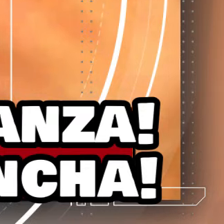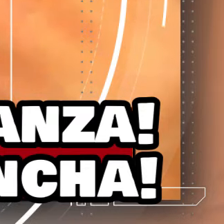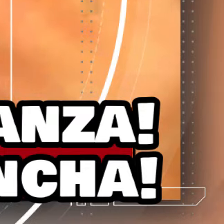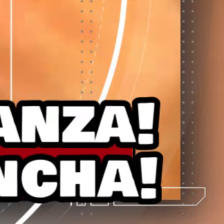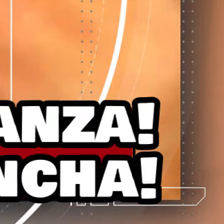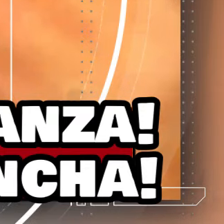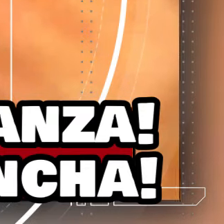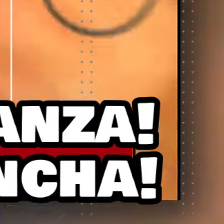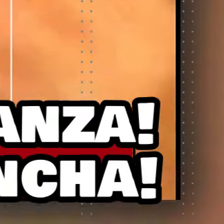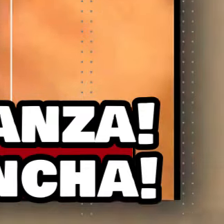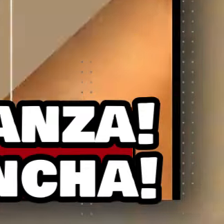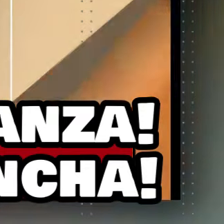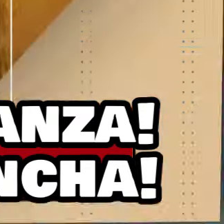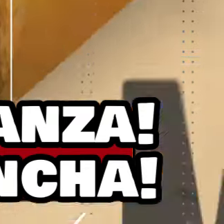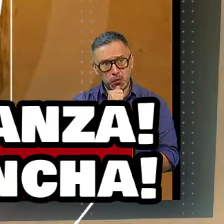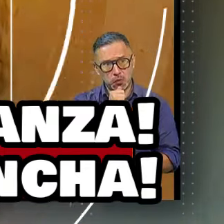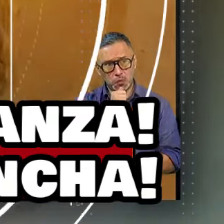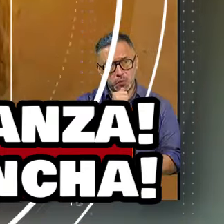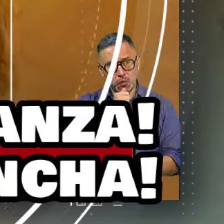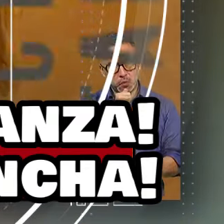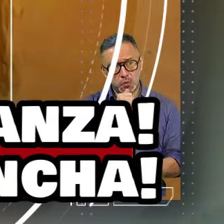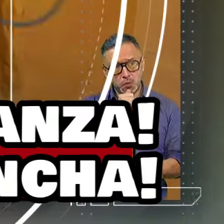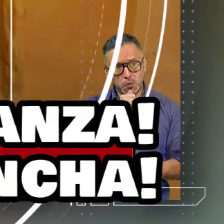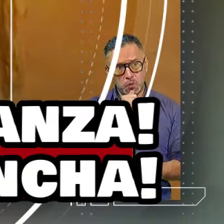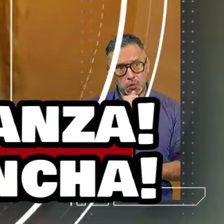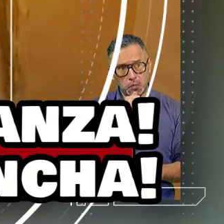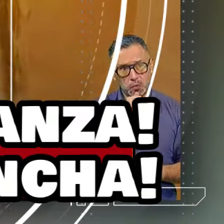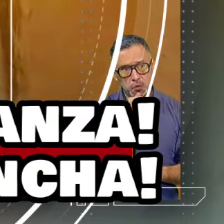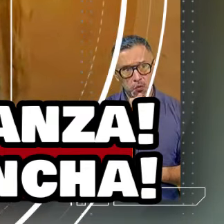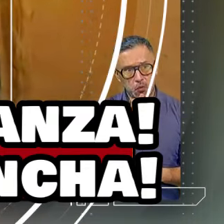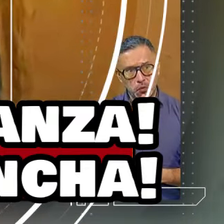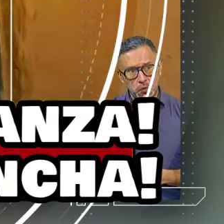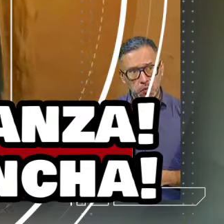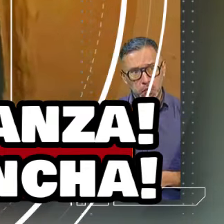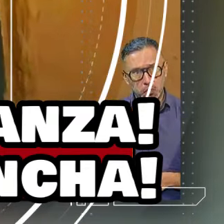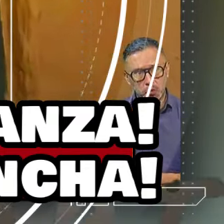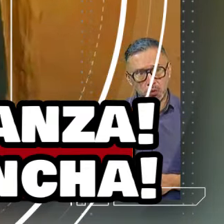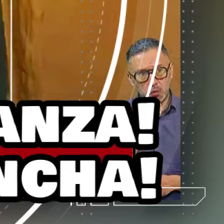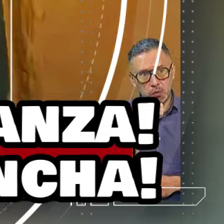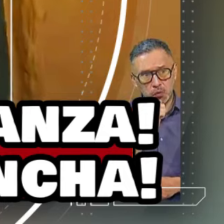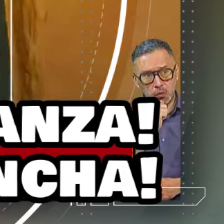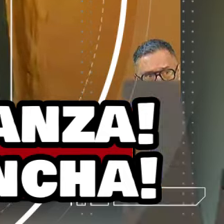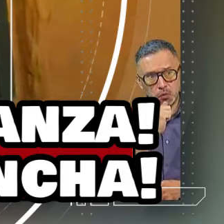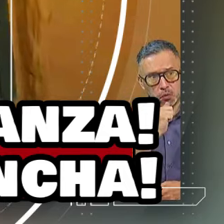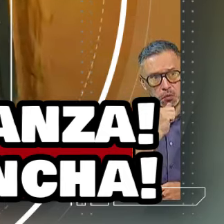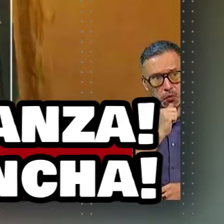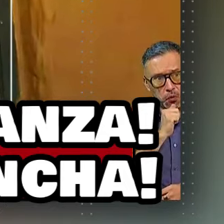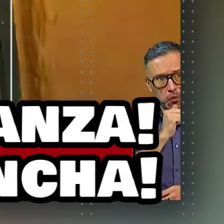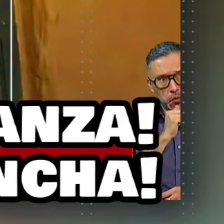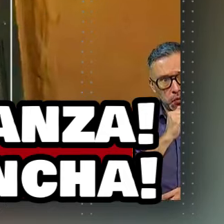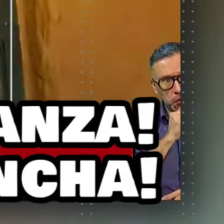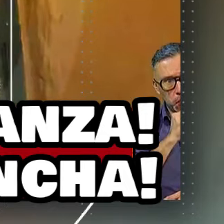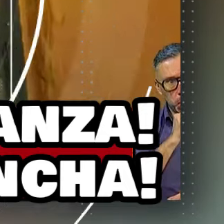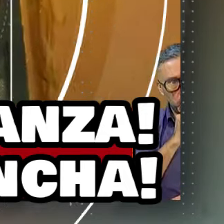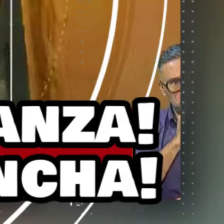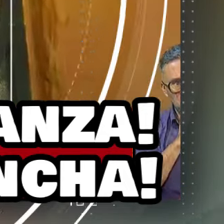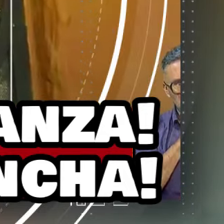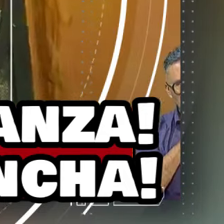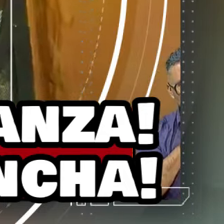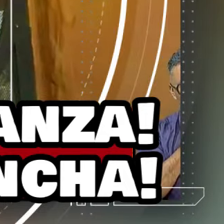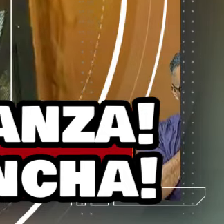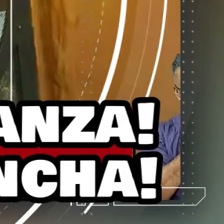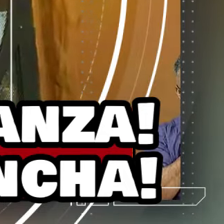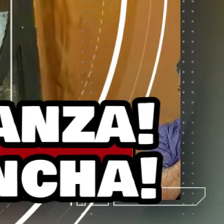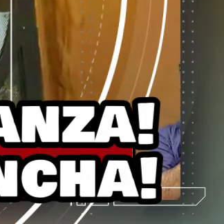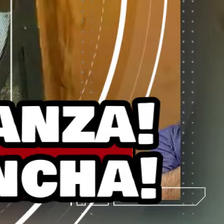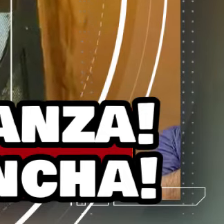Noroña contundente instó a mantener el orden y el respeto durante las intervenciones para evitar sentar precedentes negativos en